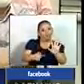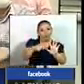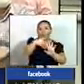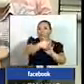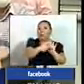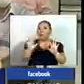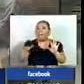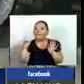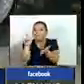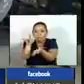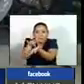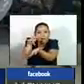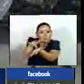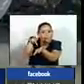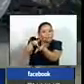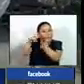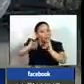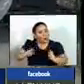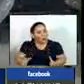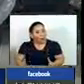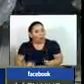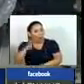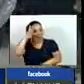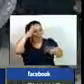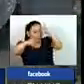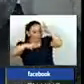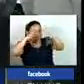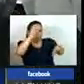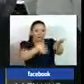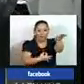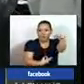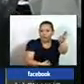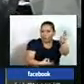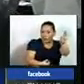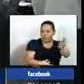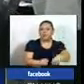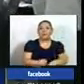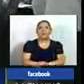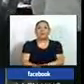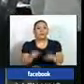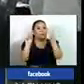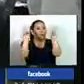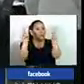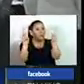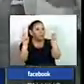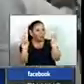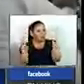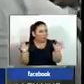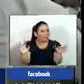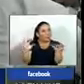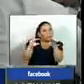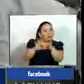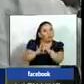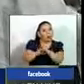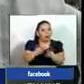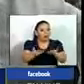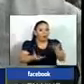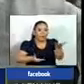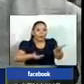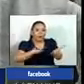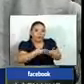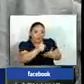presuntos delitos de peculado, falsedad documental, entre otros. El caso se relaciona a la venta